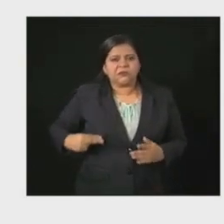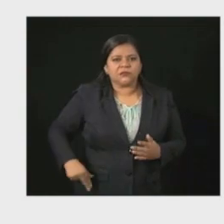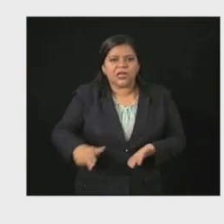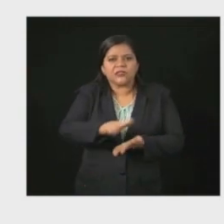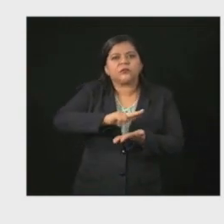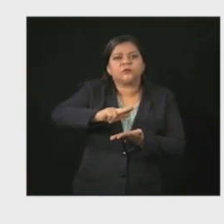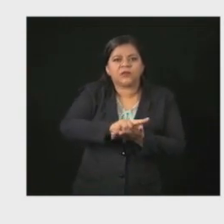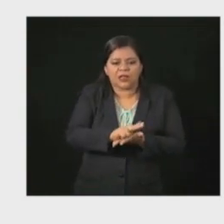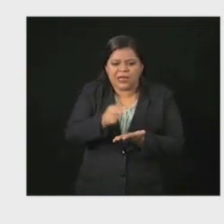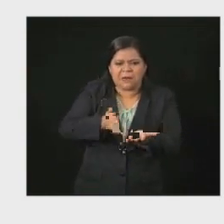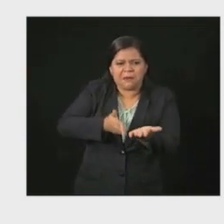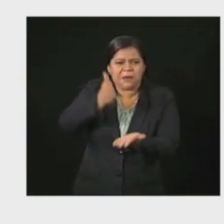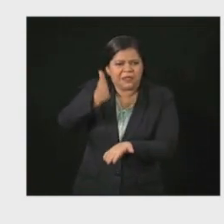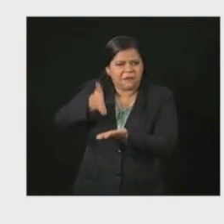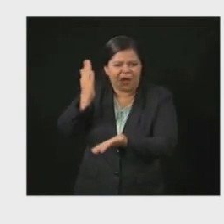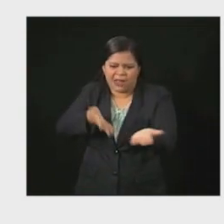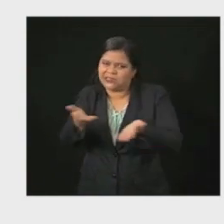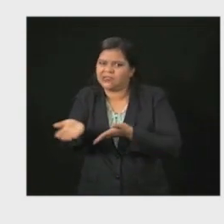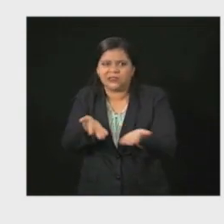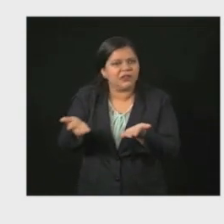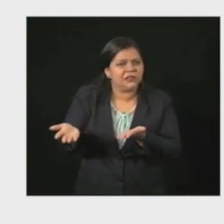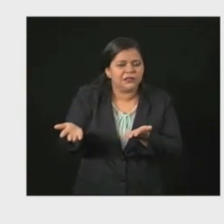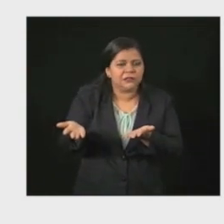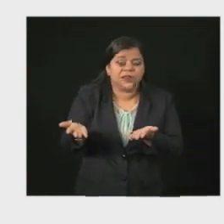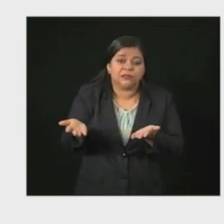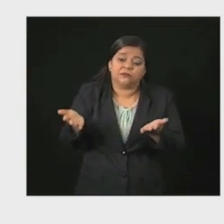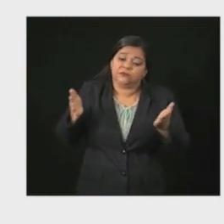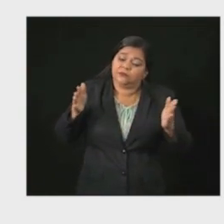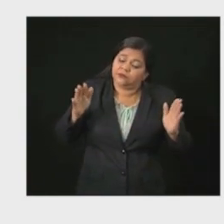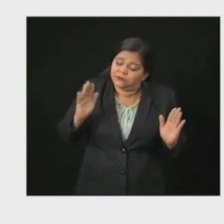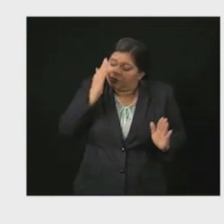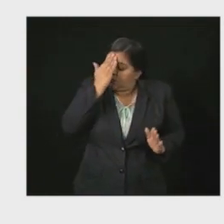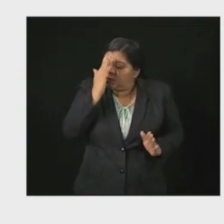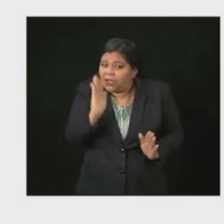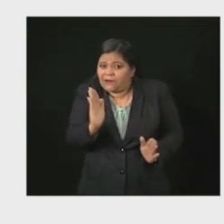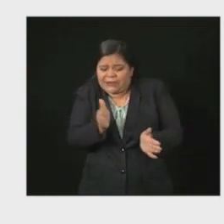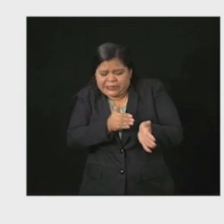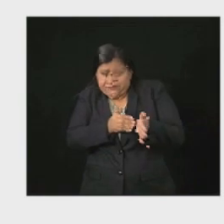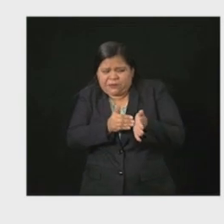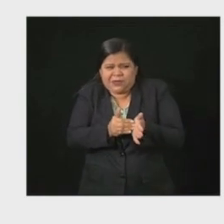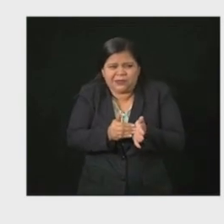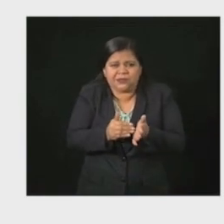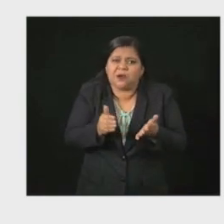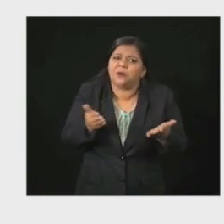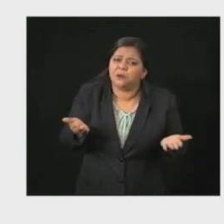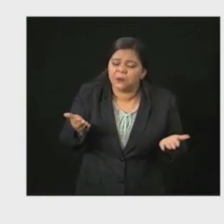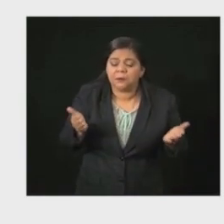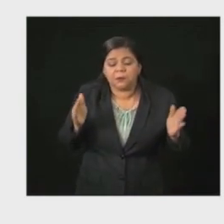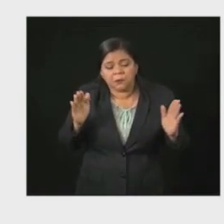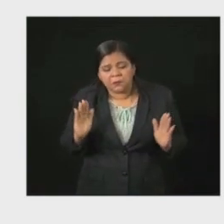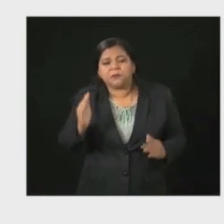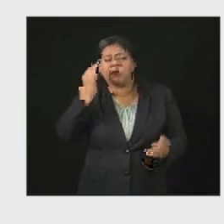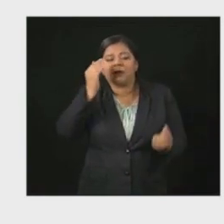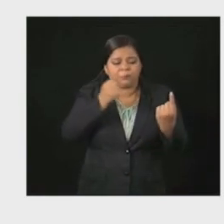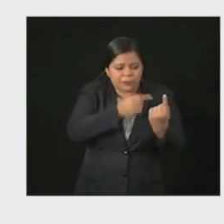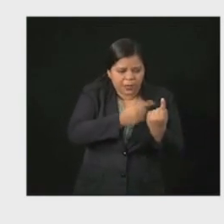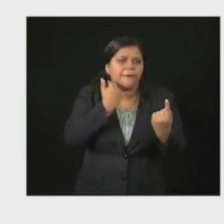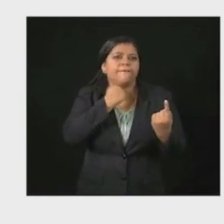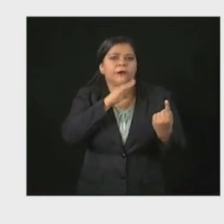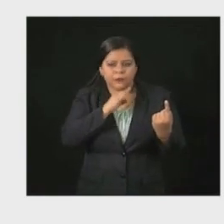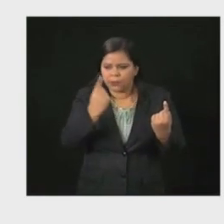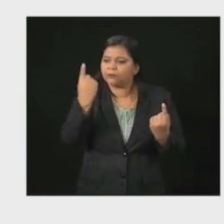digámoslo así, otras razones que ya hemos visto en el pasado lo que ha conllevado. Sí, bueno, es momento de hacer nuestra